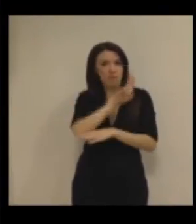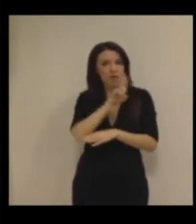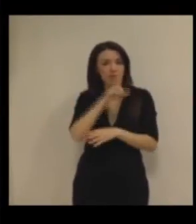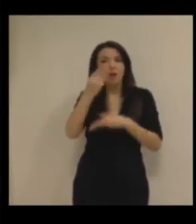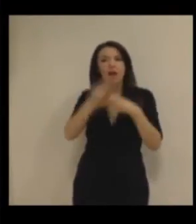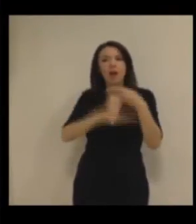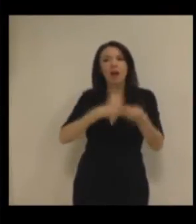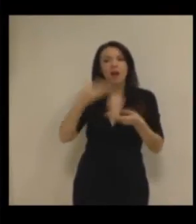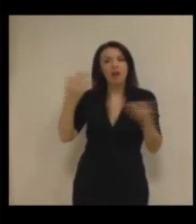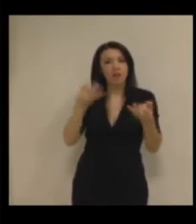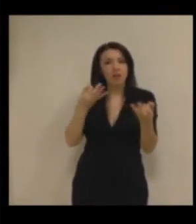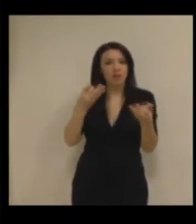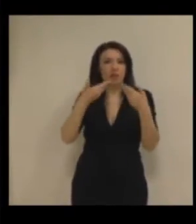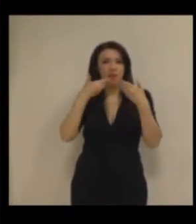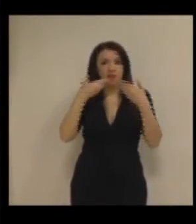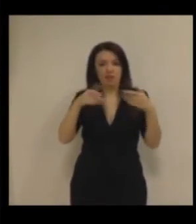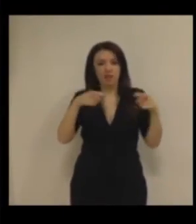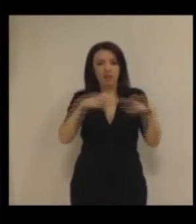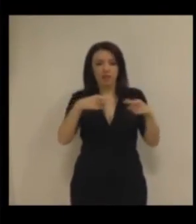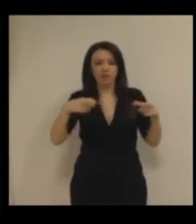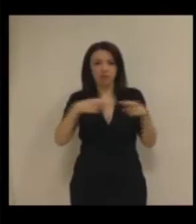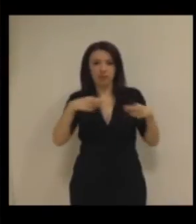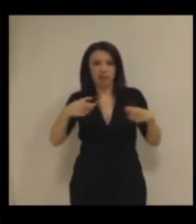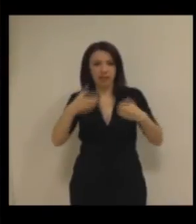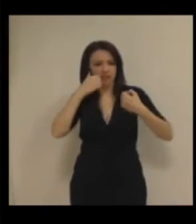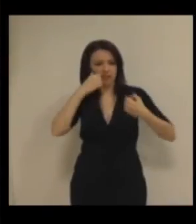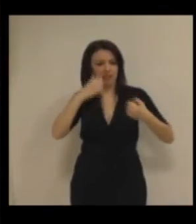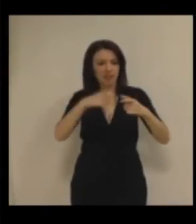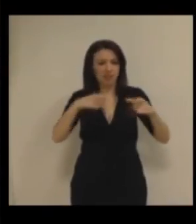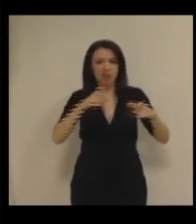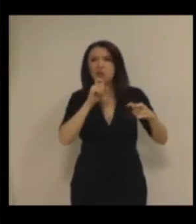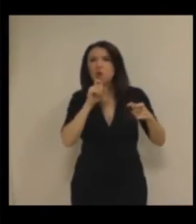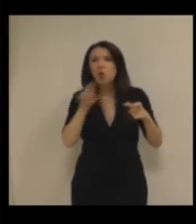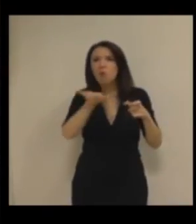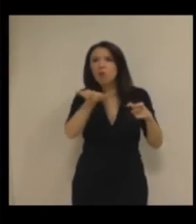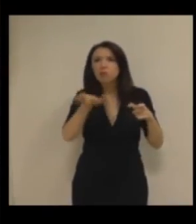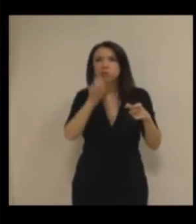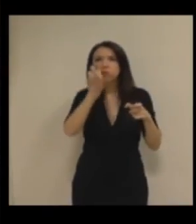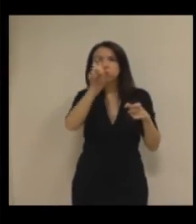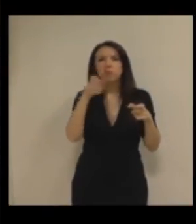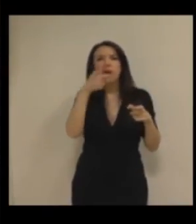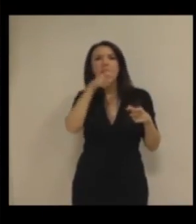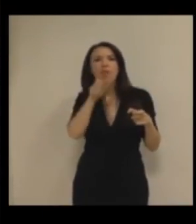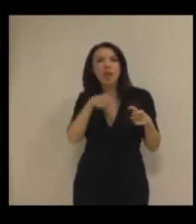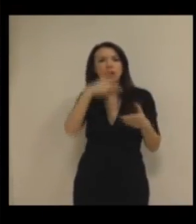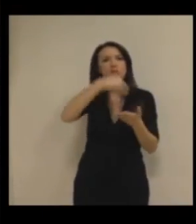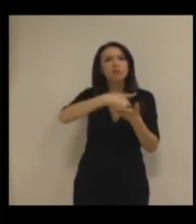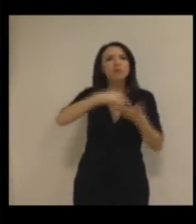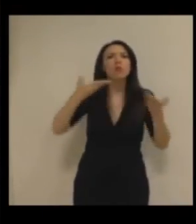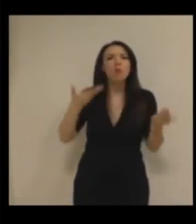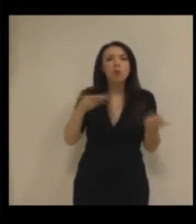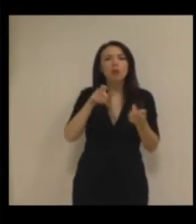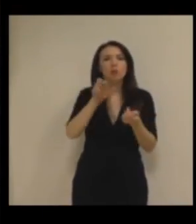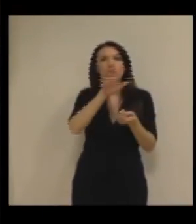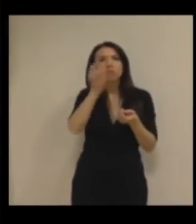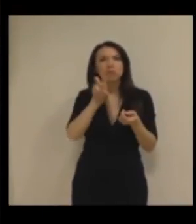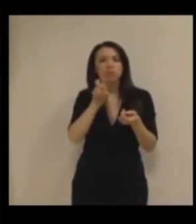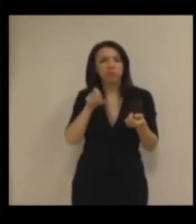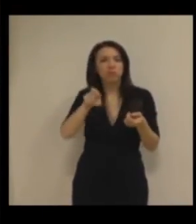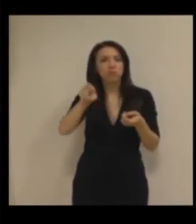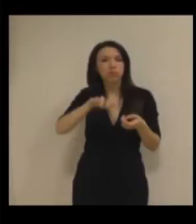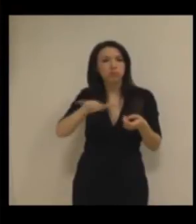lo que tienes que hacer con tu tarjeta sanitaria para que puedas introducir los datos? ¿Qué datos te pide?